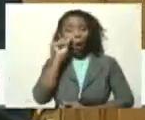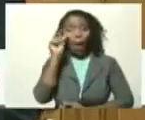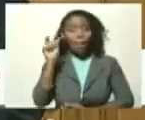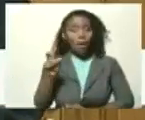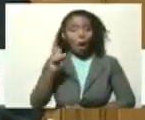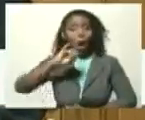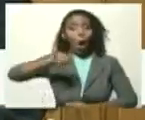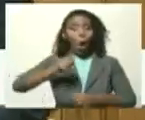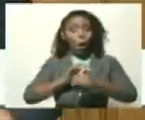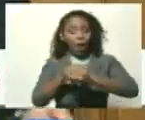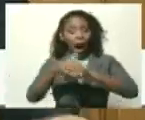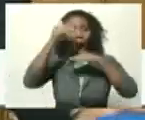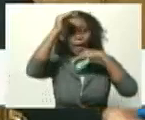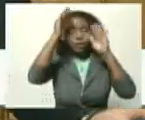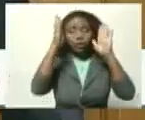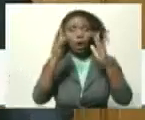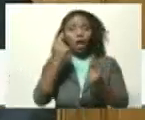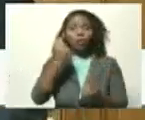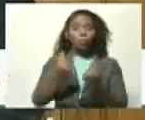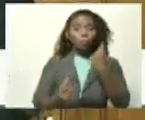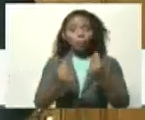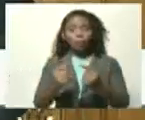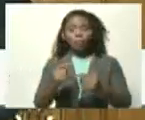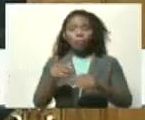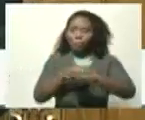tiene Jorge para atender a sus pacientes, perdón, a...